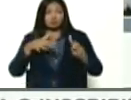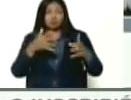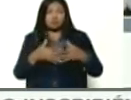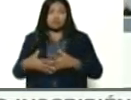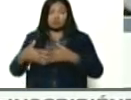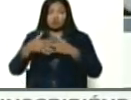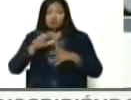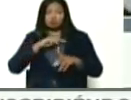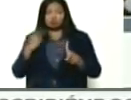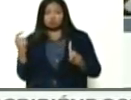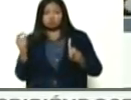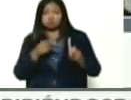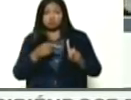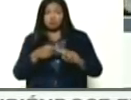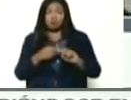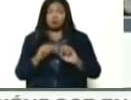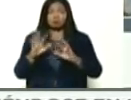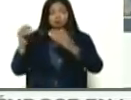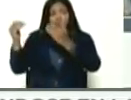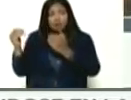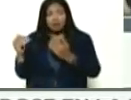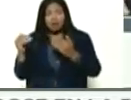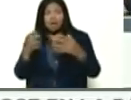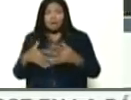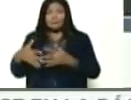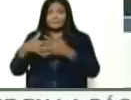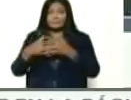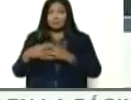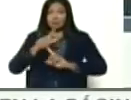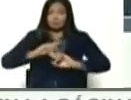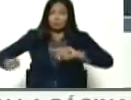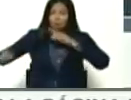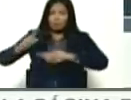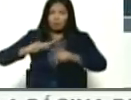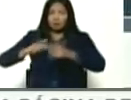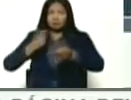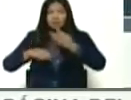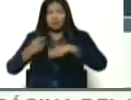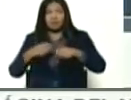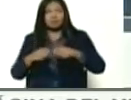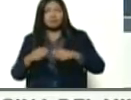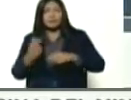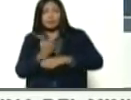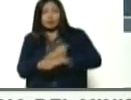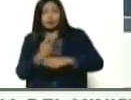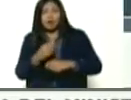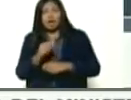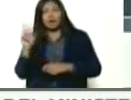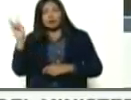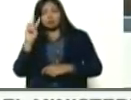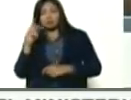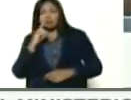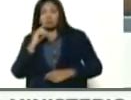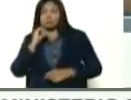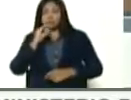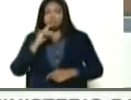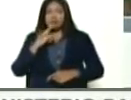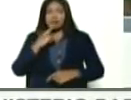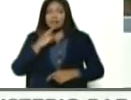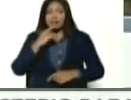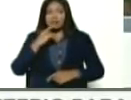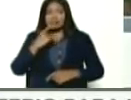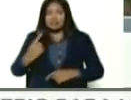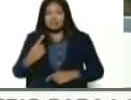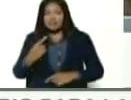que llama a las empresas a amenazarlas si le venden vacunas a venezuela las amenazas de sanción